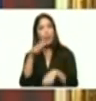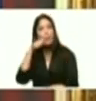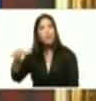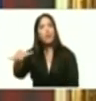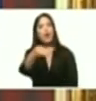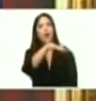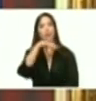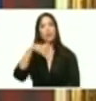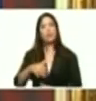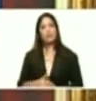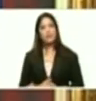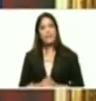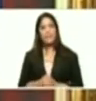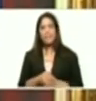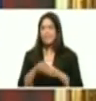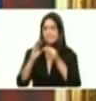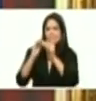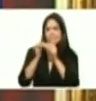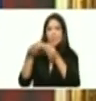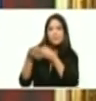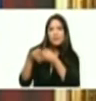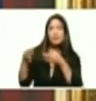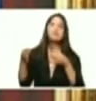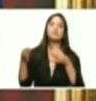del pueblo. Perfeccionarlo.